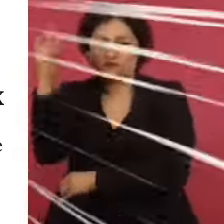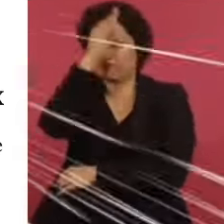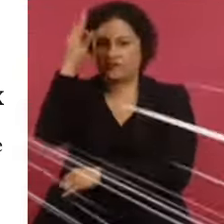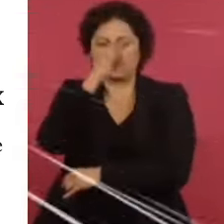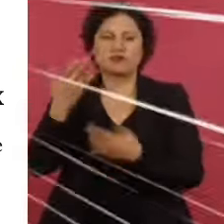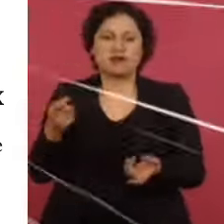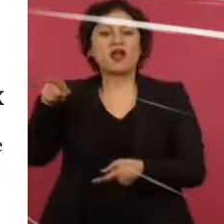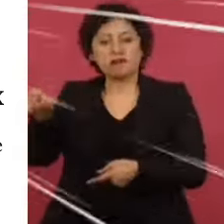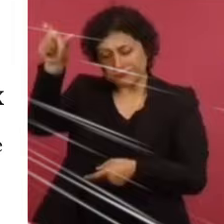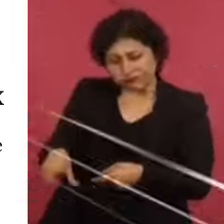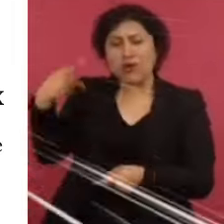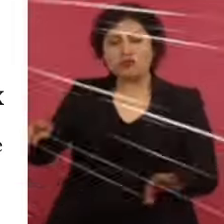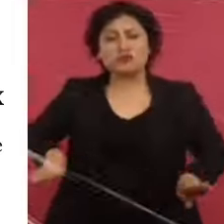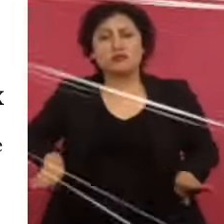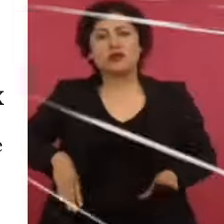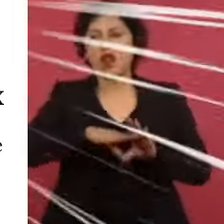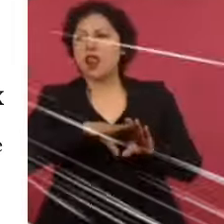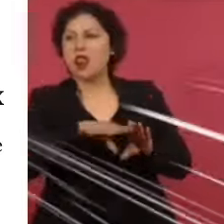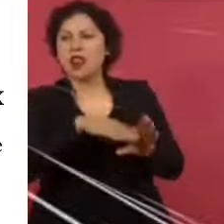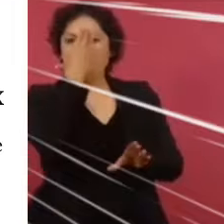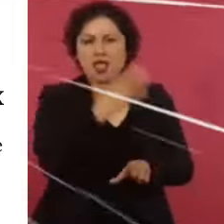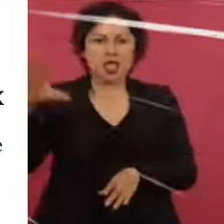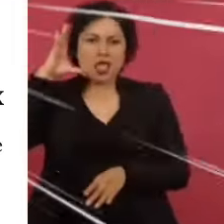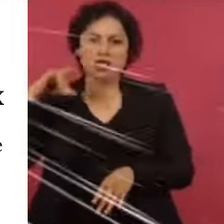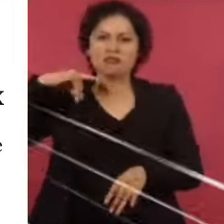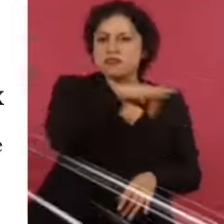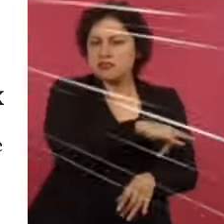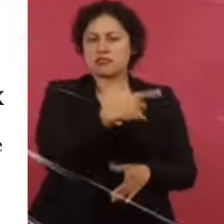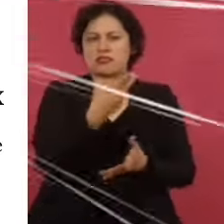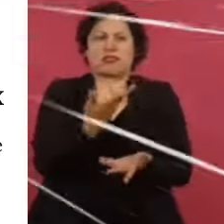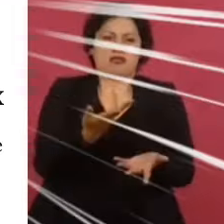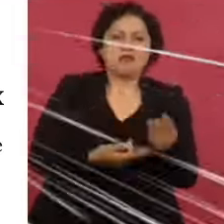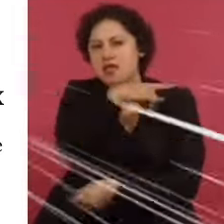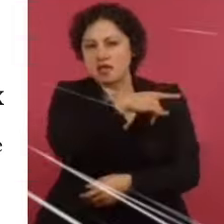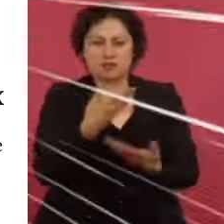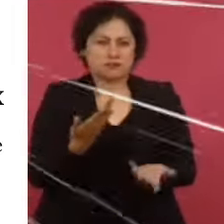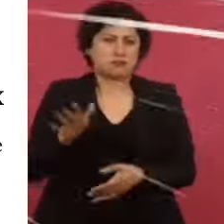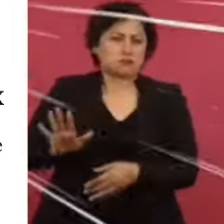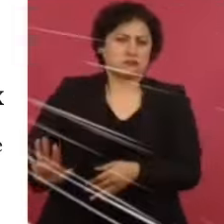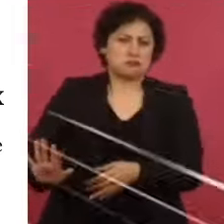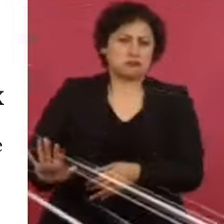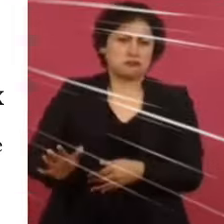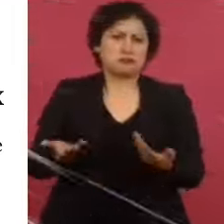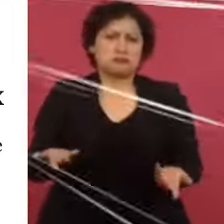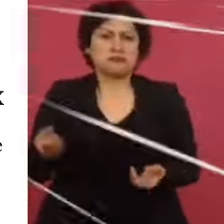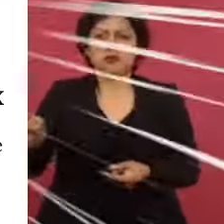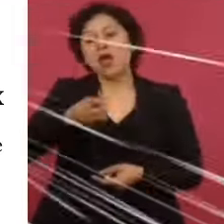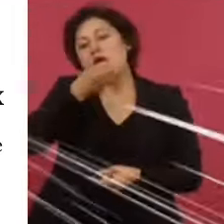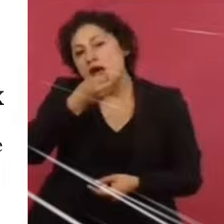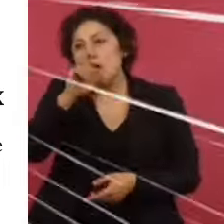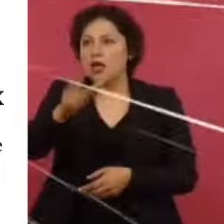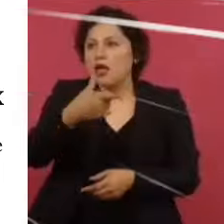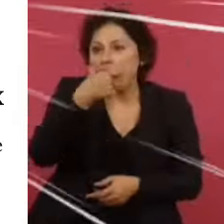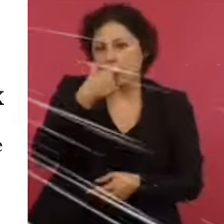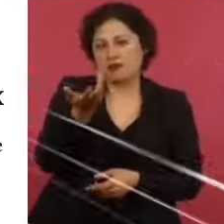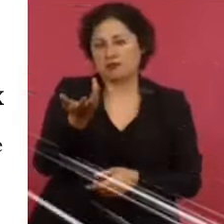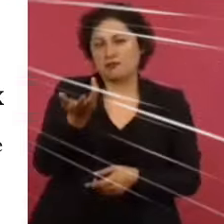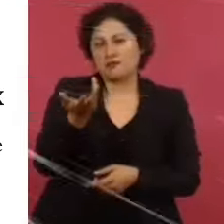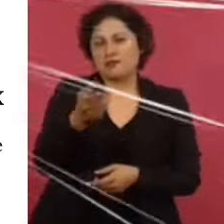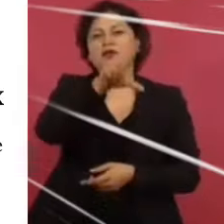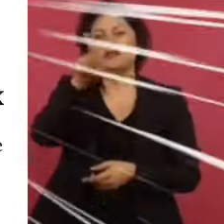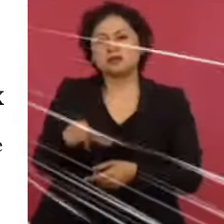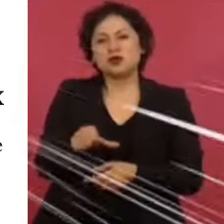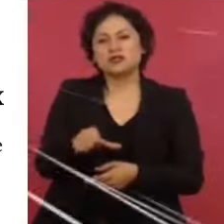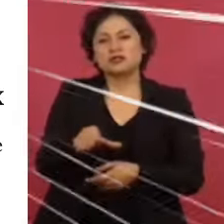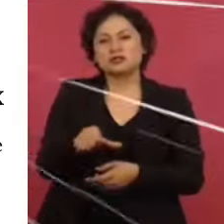el doble discurso la doble moral el ir al templo a la iglesia confesar comulgar para